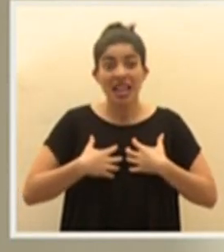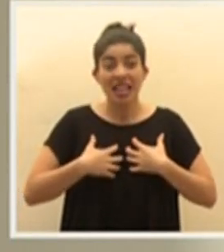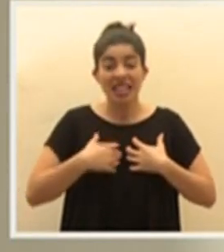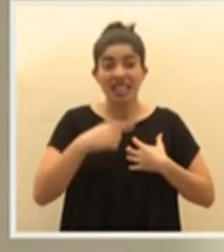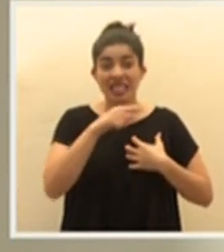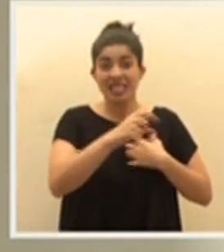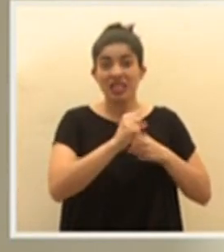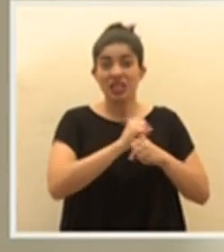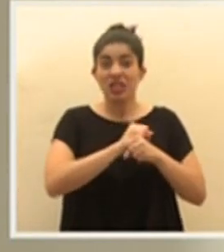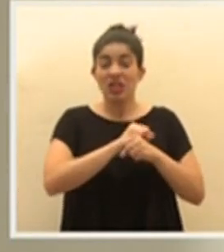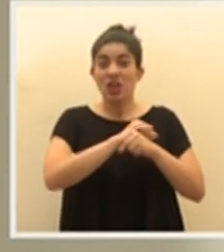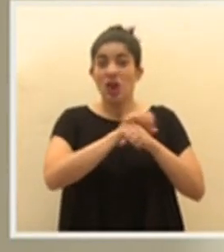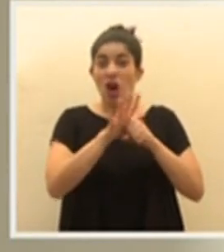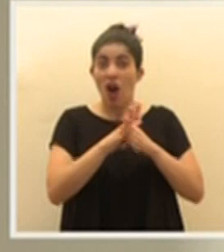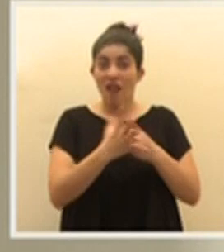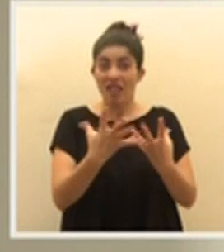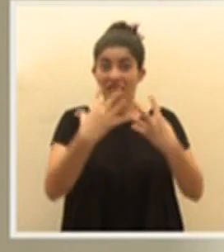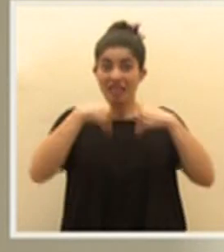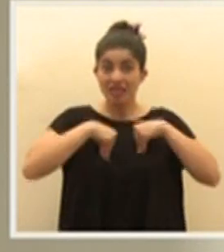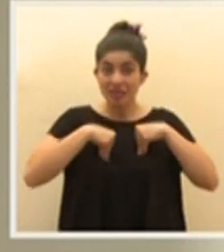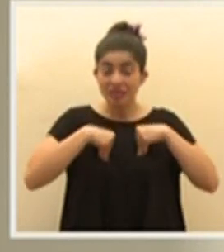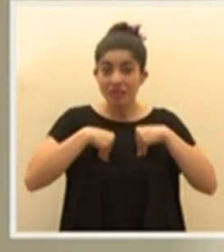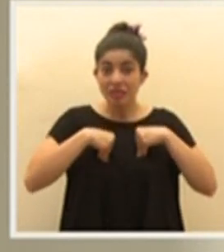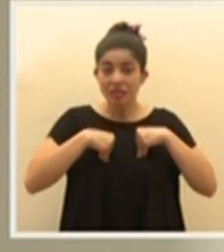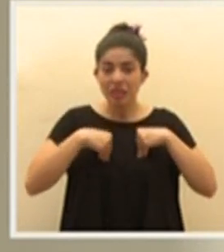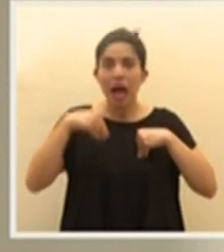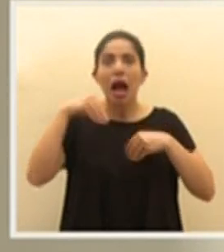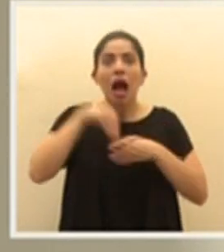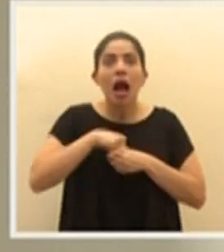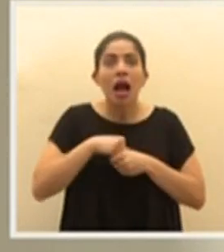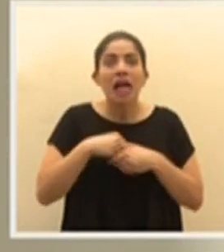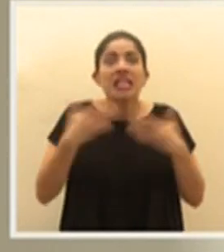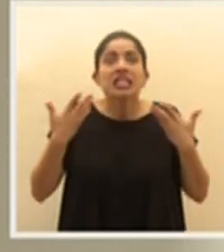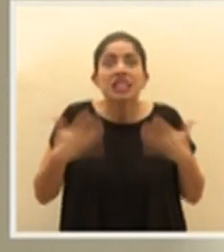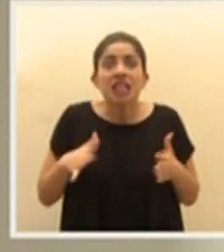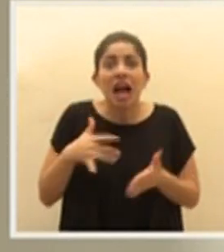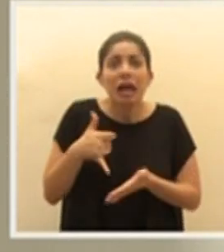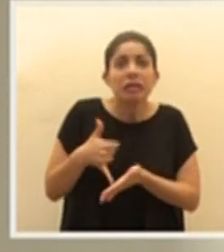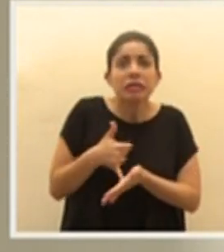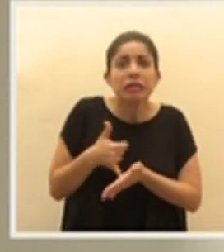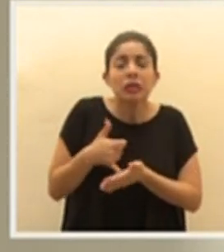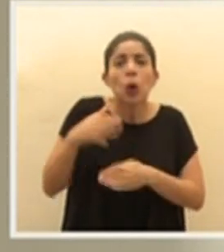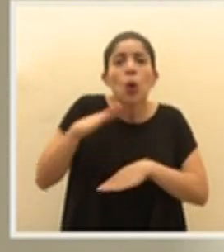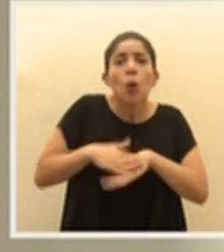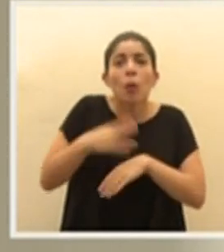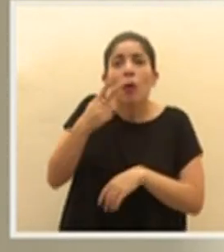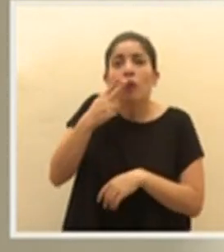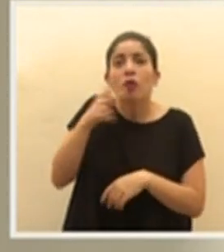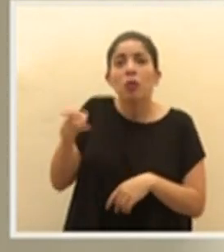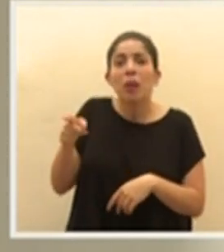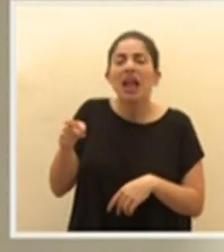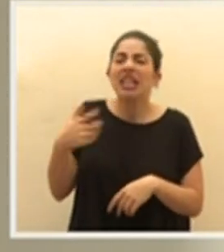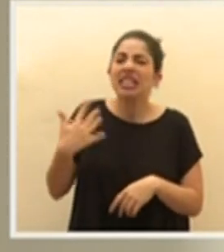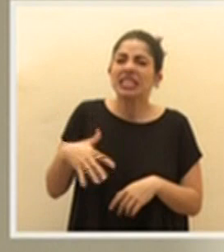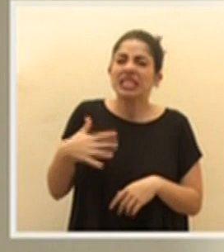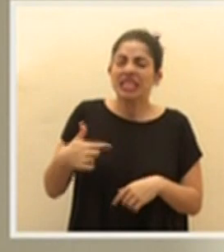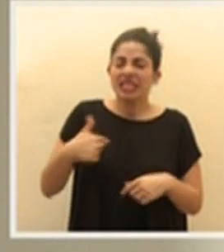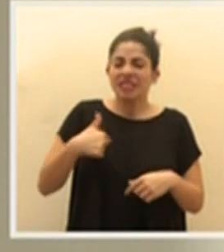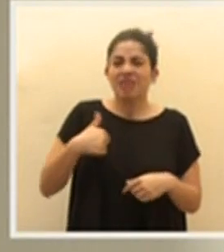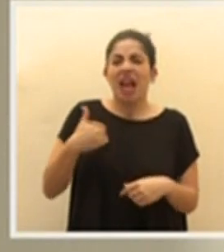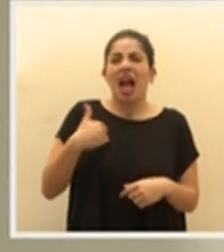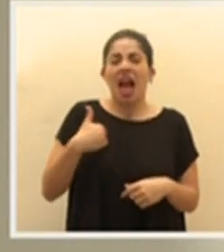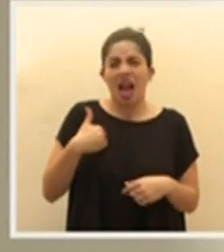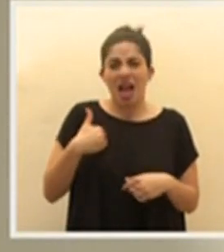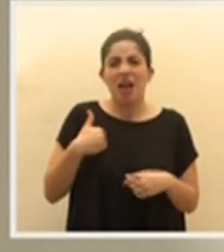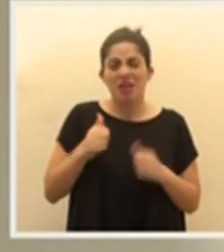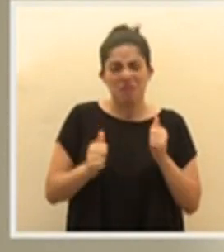atacados por el virus y están comprometidos ya por el fumado, pues obviamente hay una